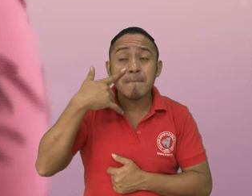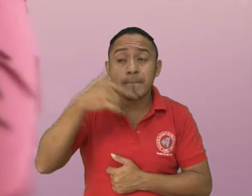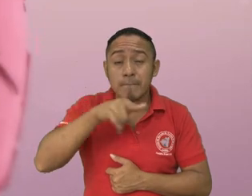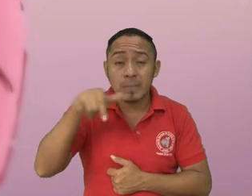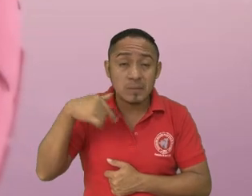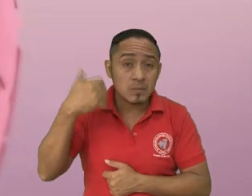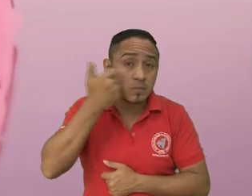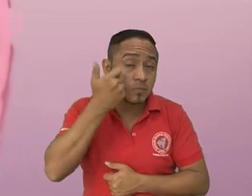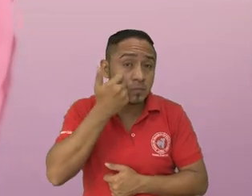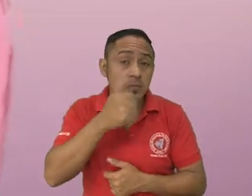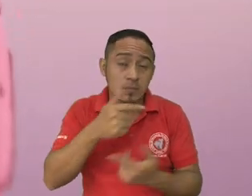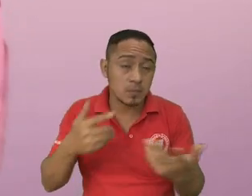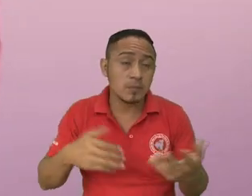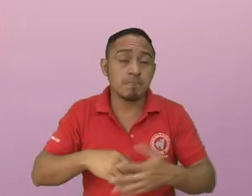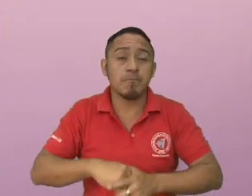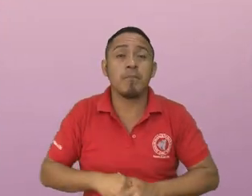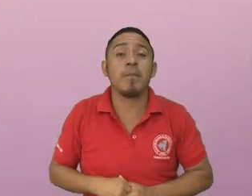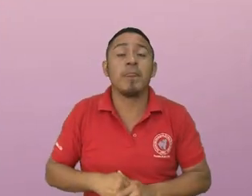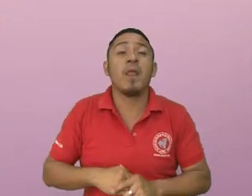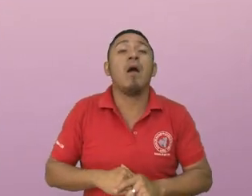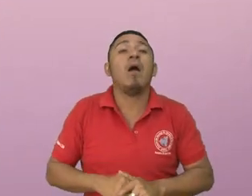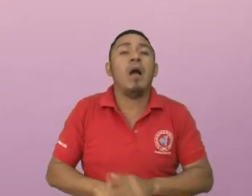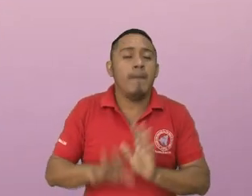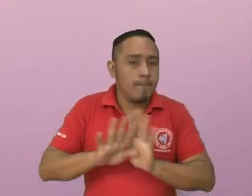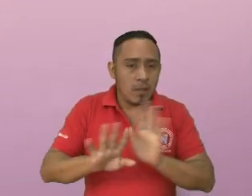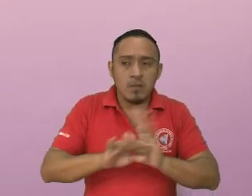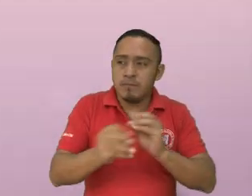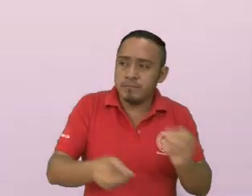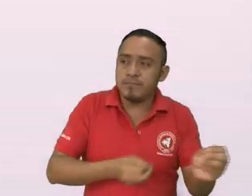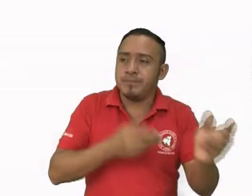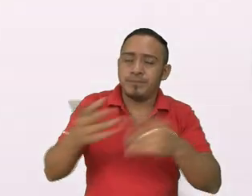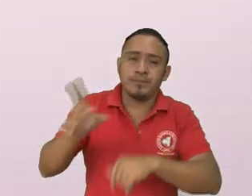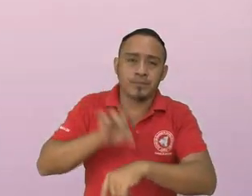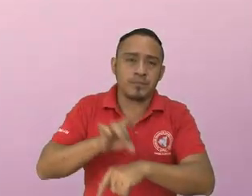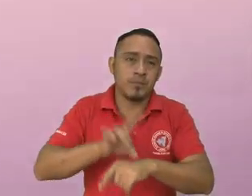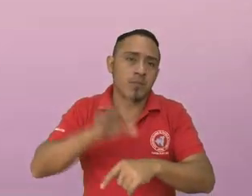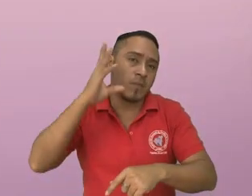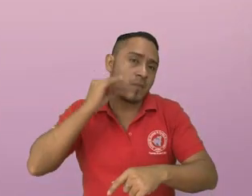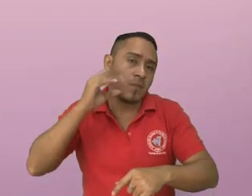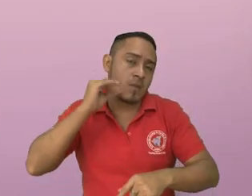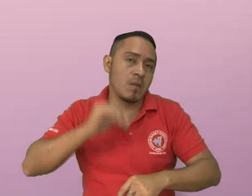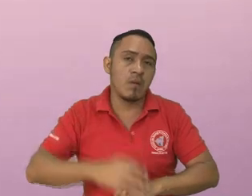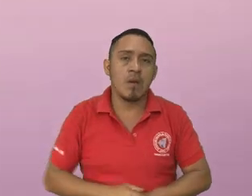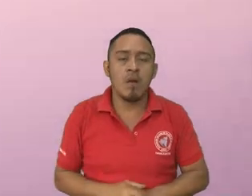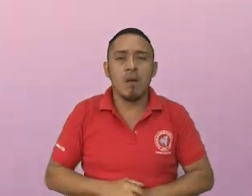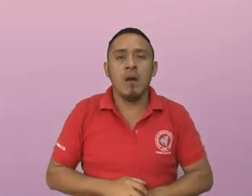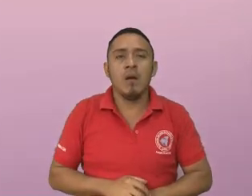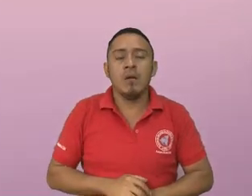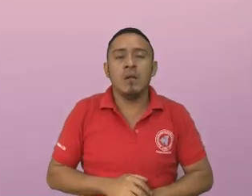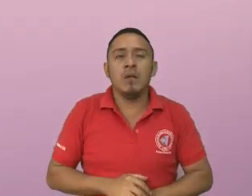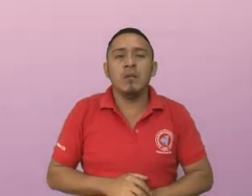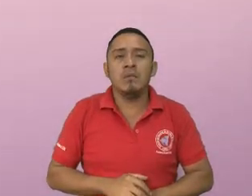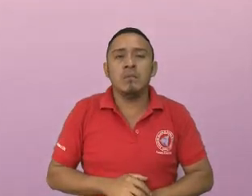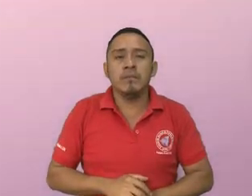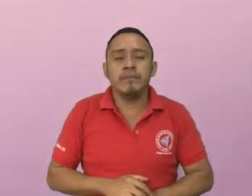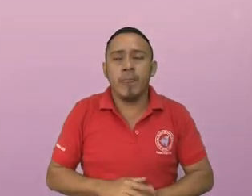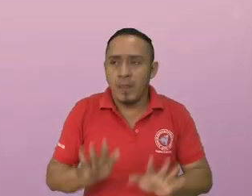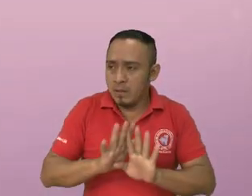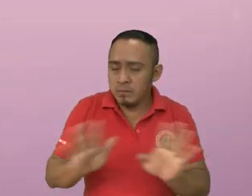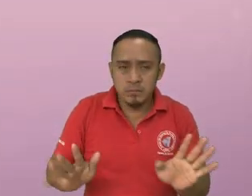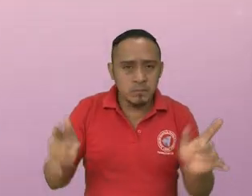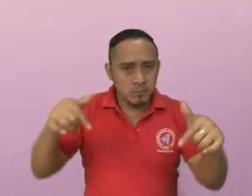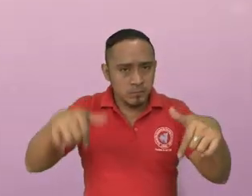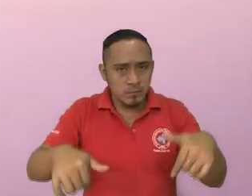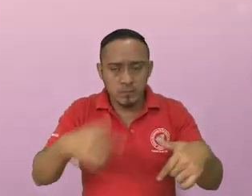estas patologías inicialmente para así referir al especialista que corresponde. Ahora, doctor, yo le